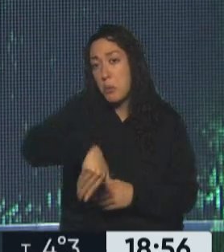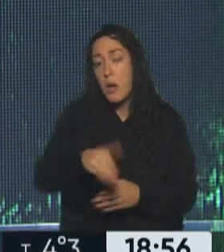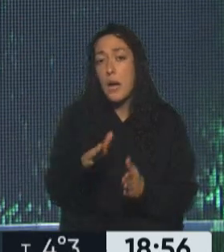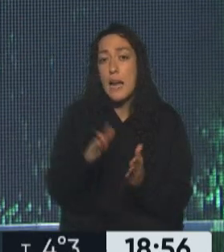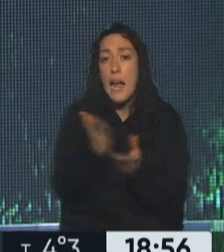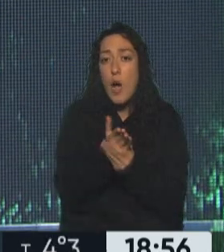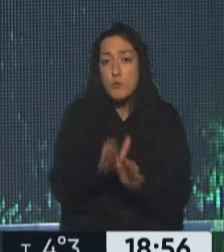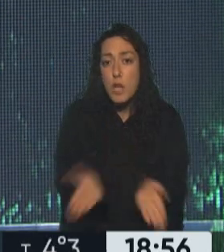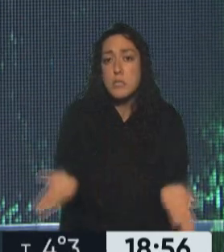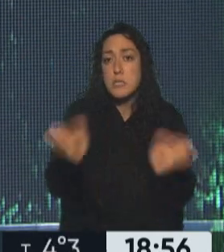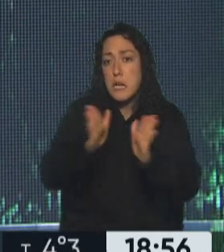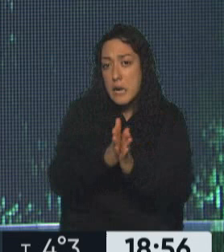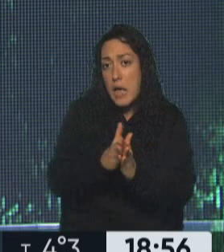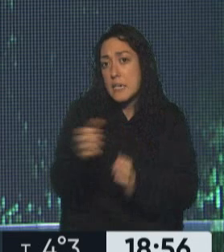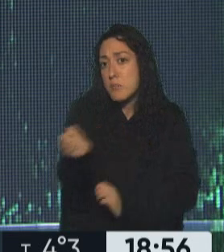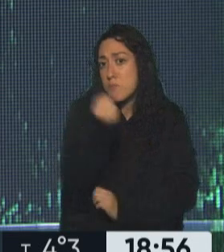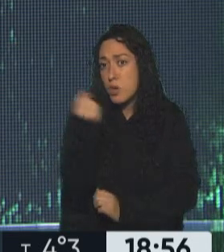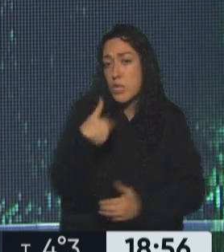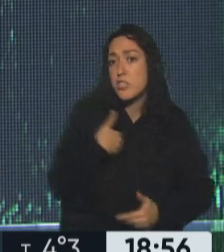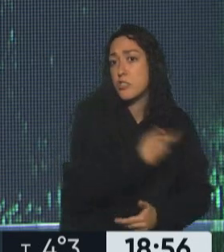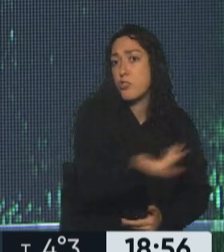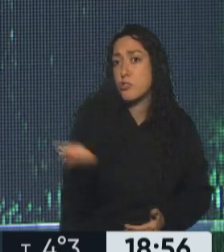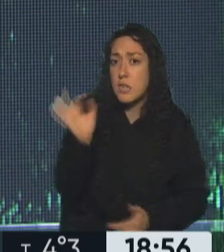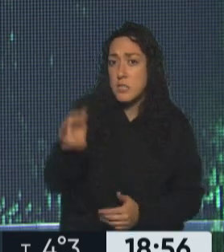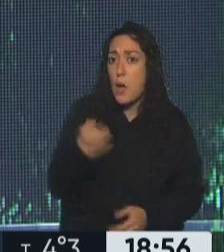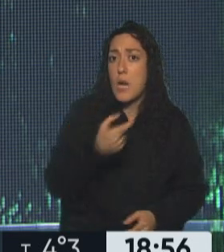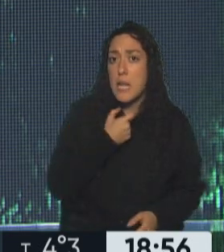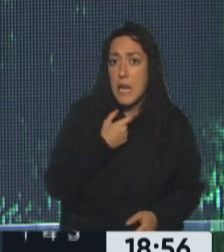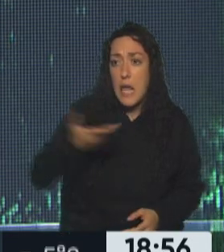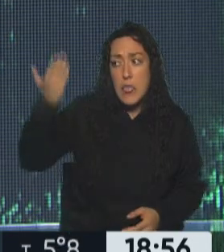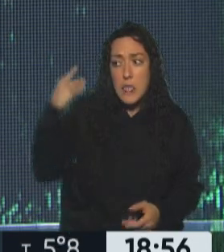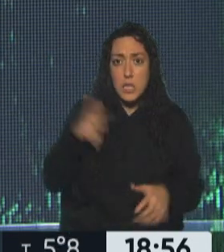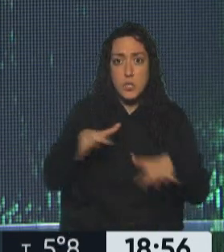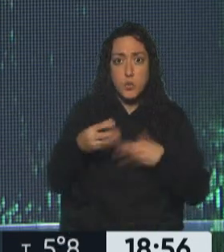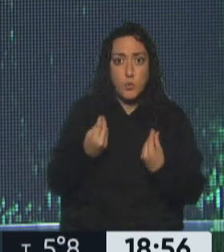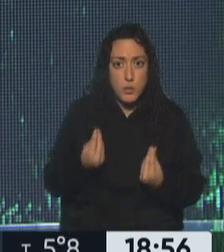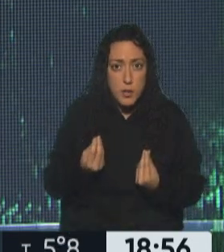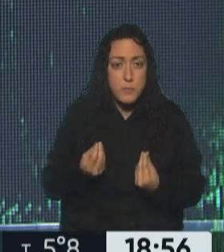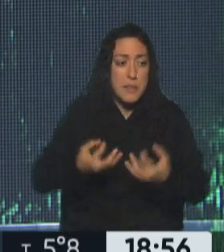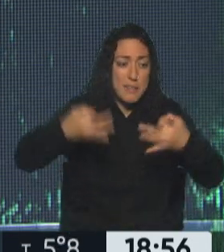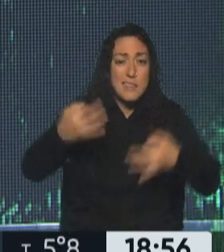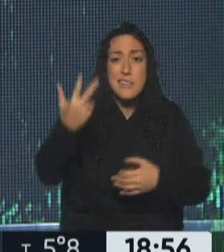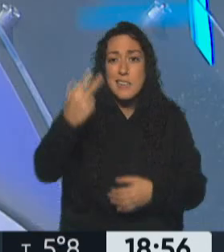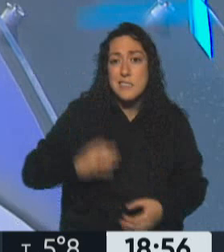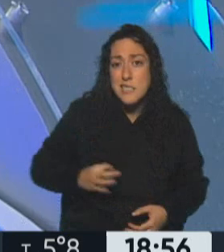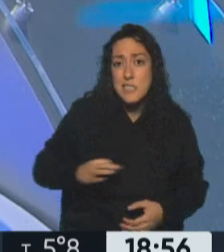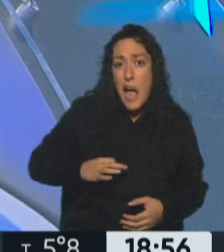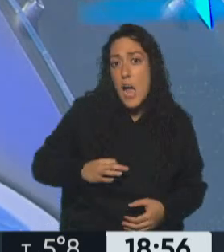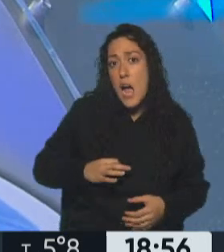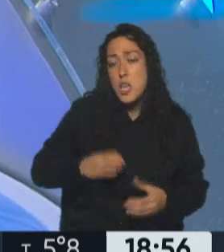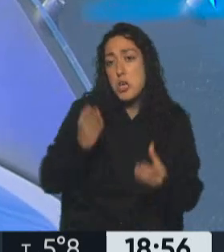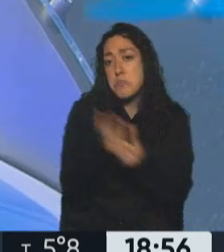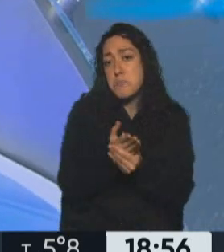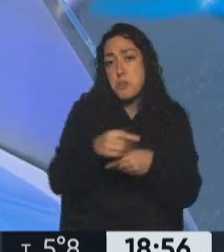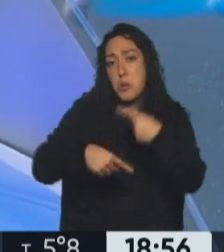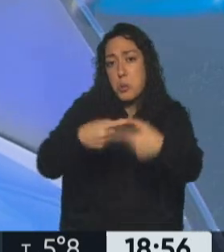causa. Y esto es muy importante, la sociedad quiere saber qué es lo que pasó. En rigor, lo que había pasado es que durante 3 años no se movió un papel porque